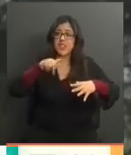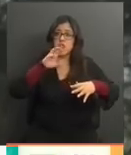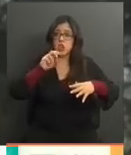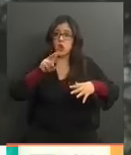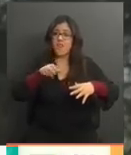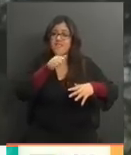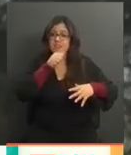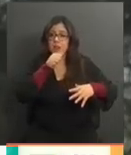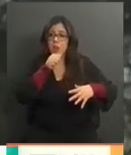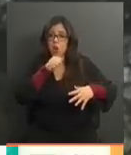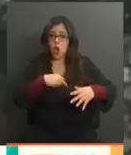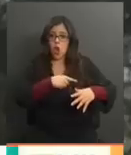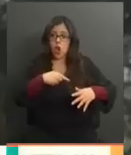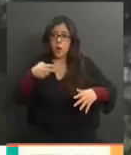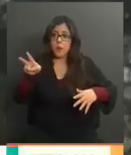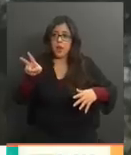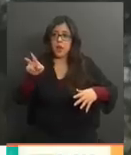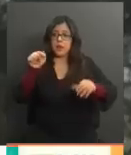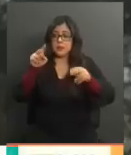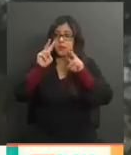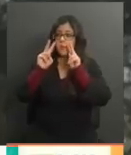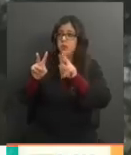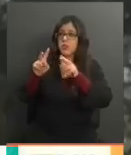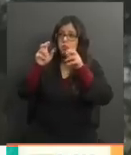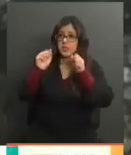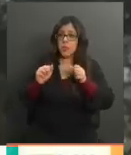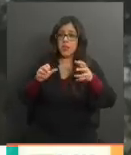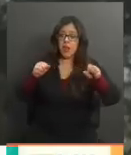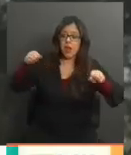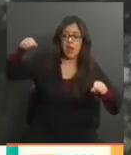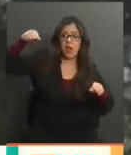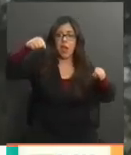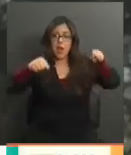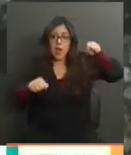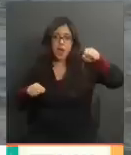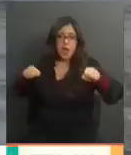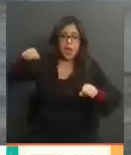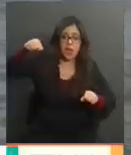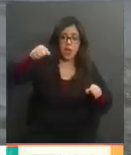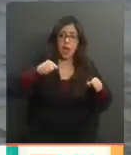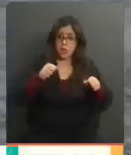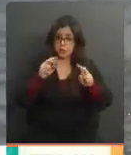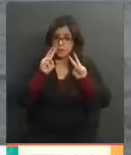acá, ya los estamos viendo, se puede andar en kayak. Vamos a averiguar.